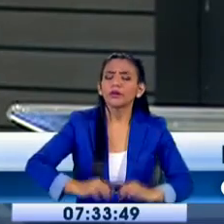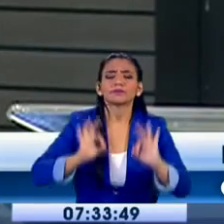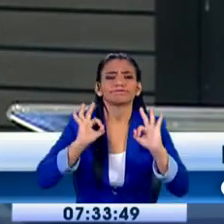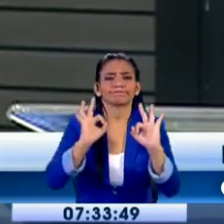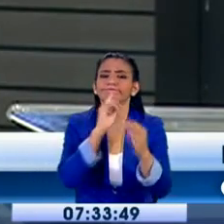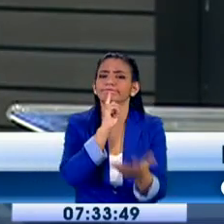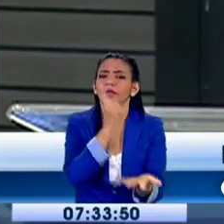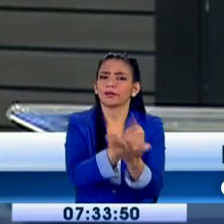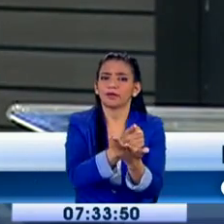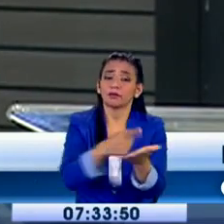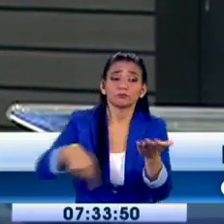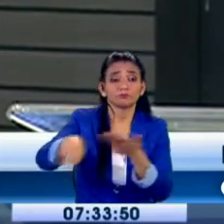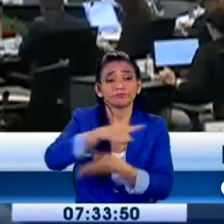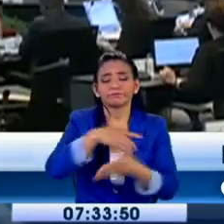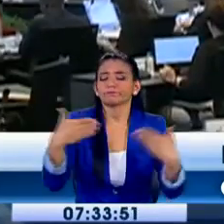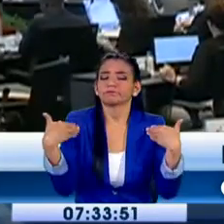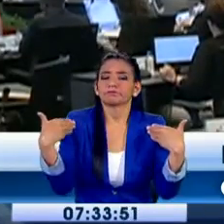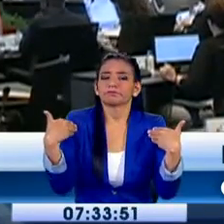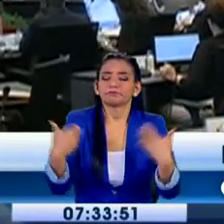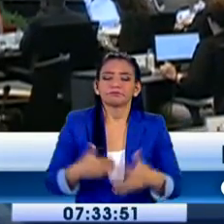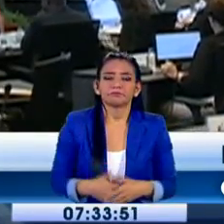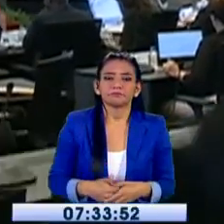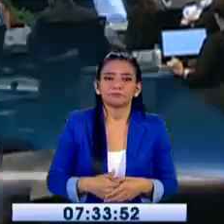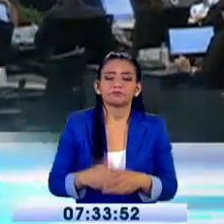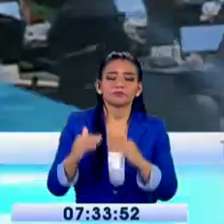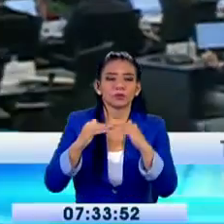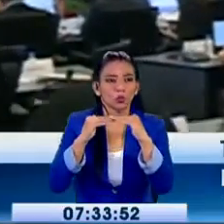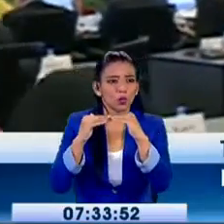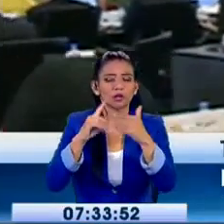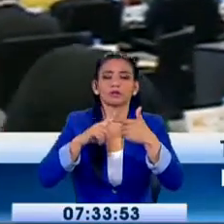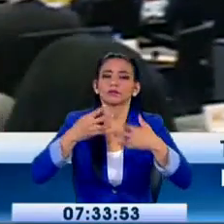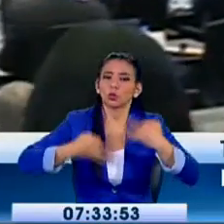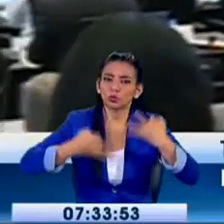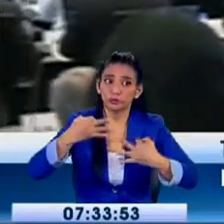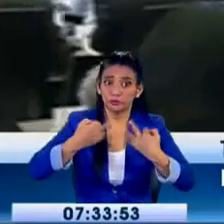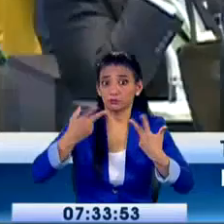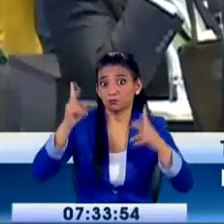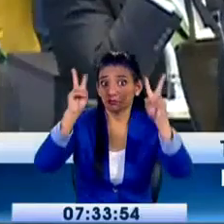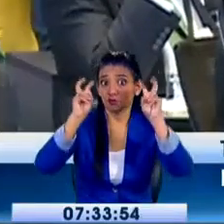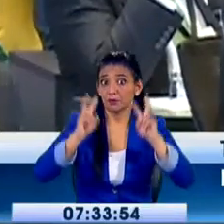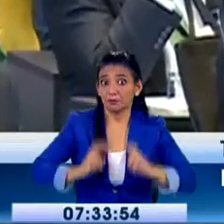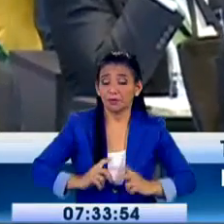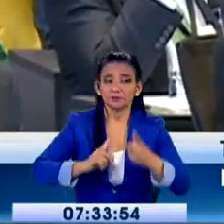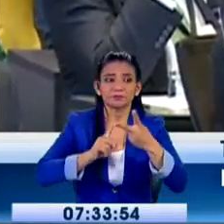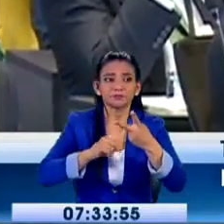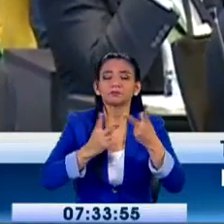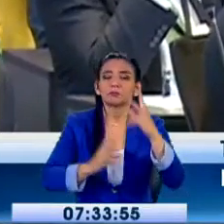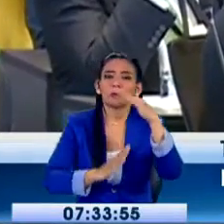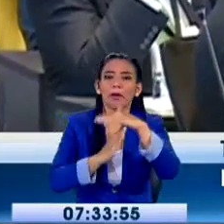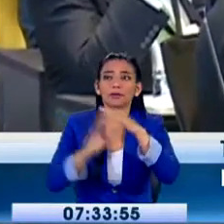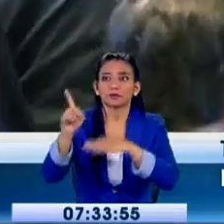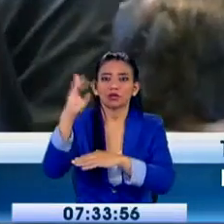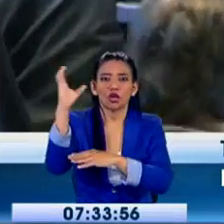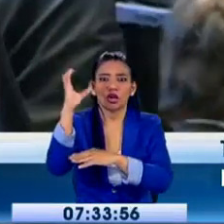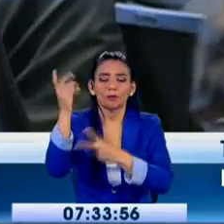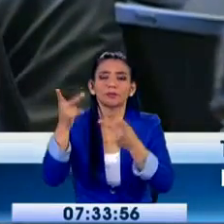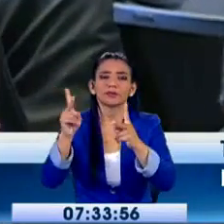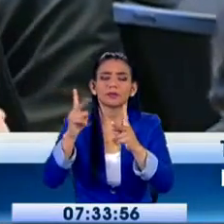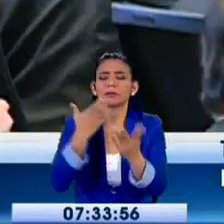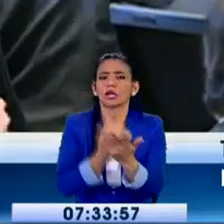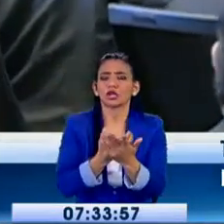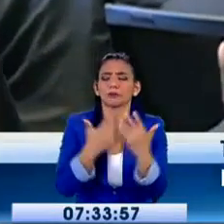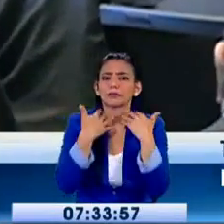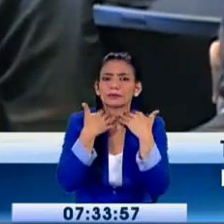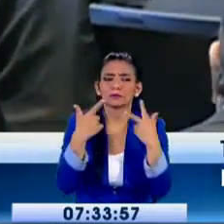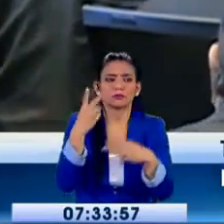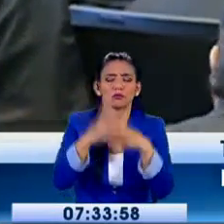realidad feliz para nuestros pueblos. Habló de la equidad y la justicia social, se refirió también al tema de la paz en Colombia y a la crisis económica que azota